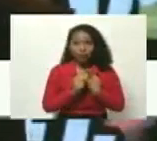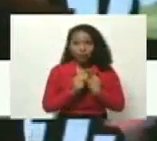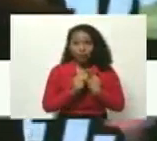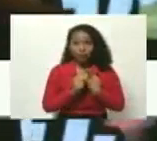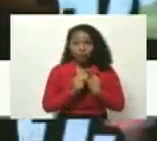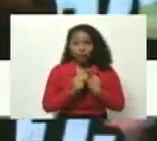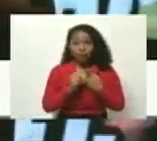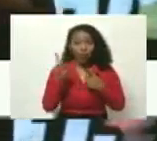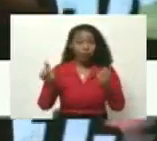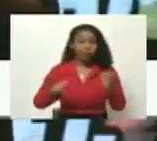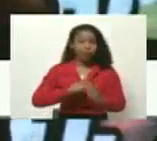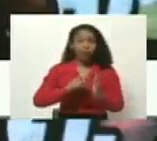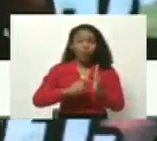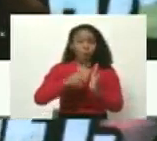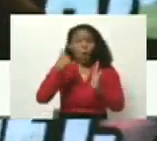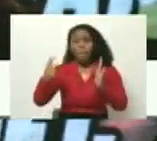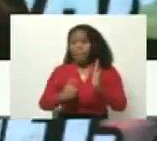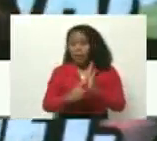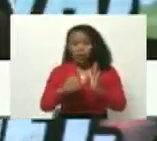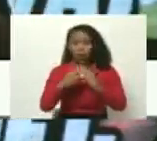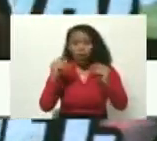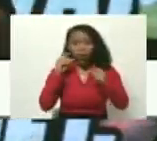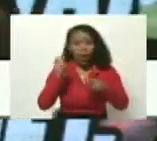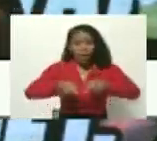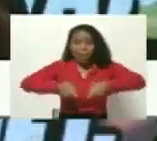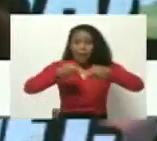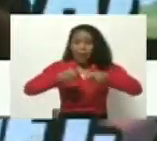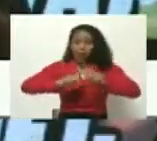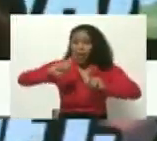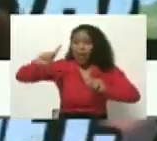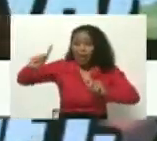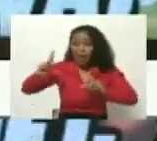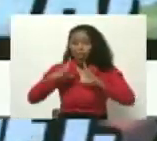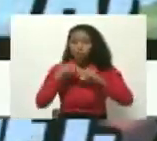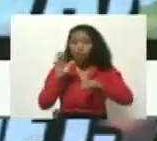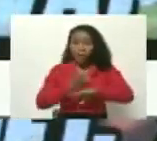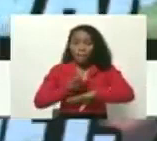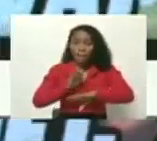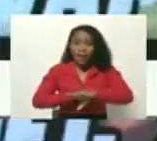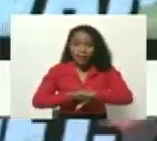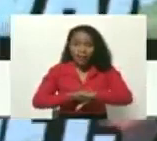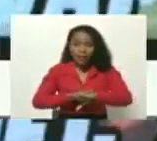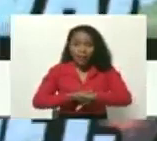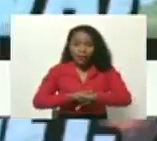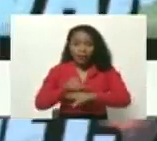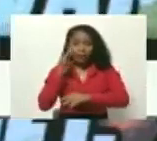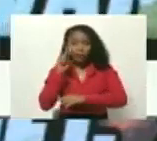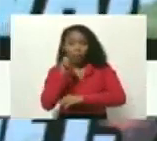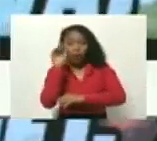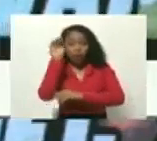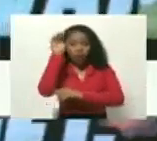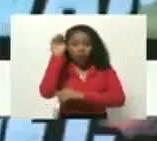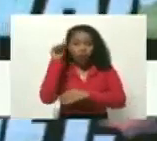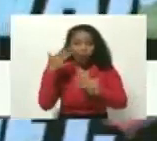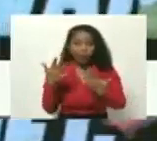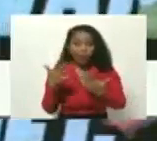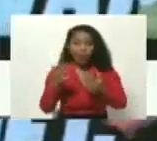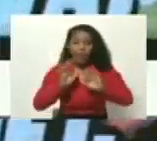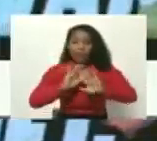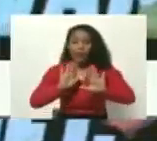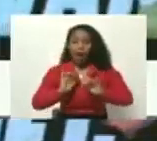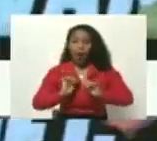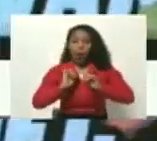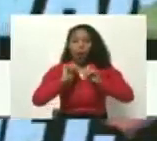con una completa entropía en el mercado energético, todas las consecuencias que están por verse y que ya